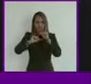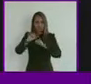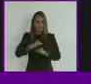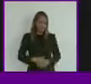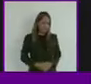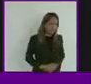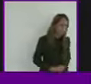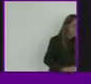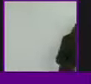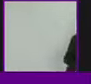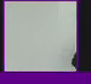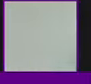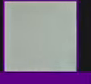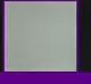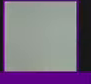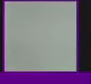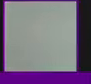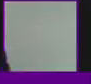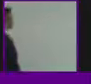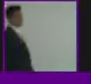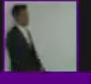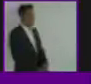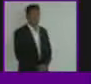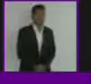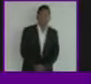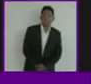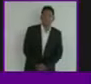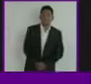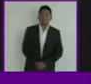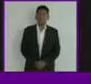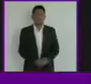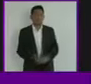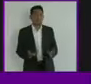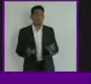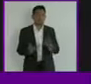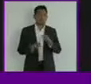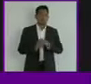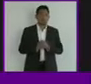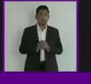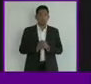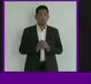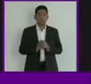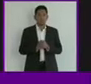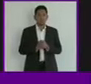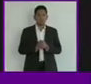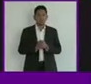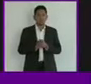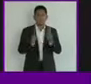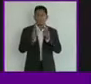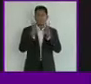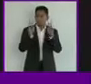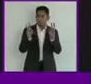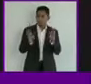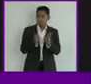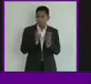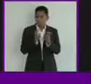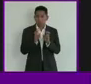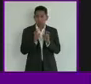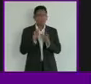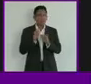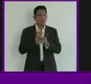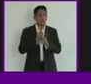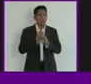violencia de género y discriminación, fíjense que acabamos acotando a un tema concreto que pareciera, o